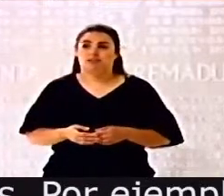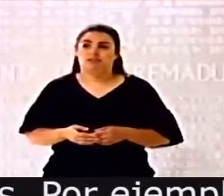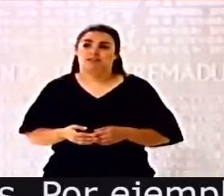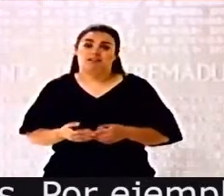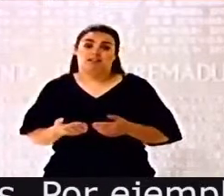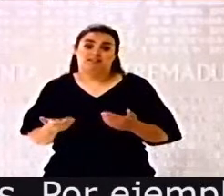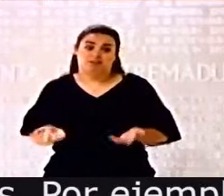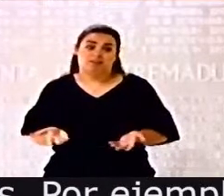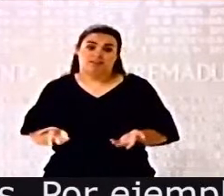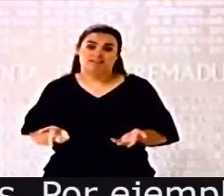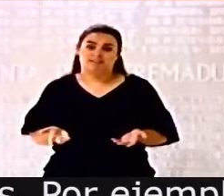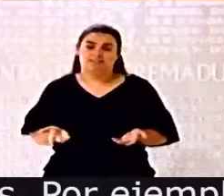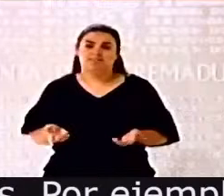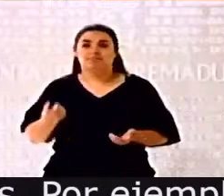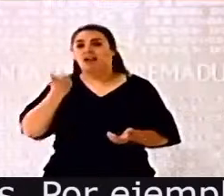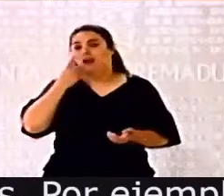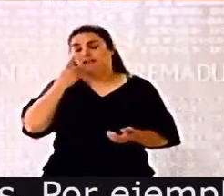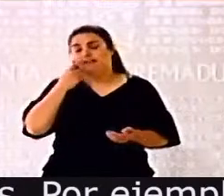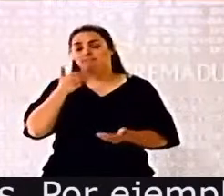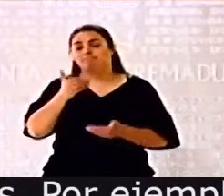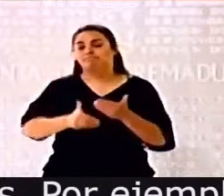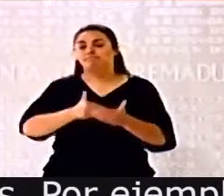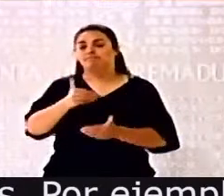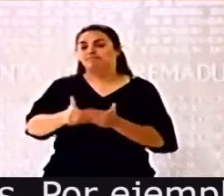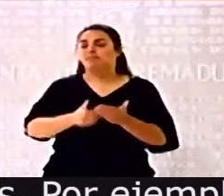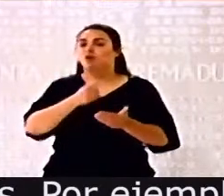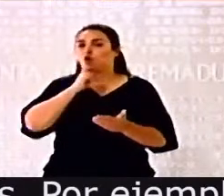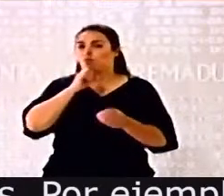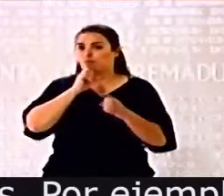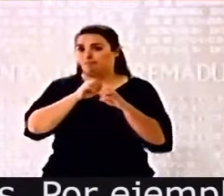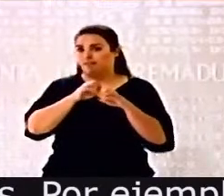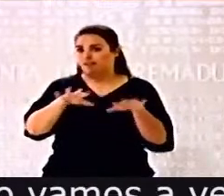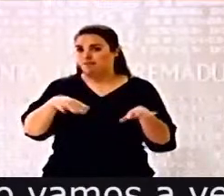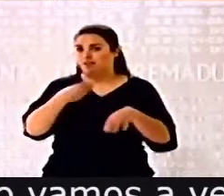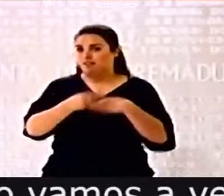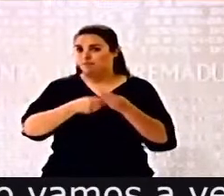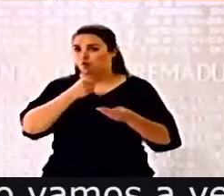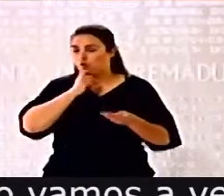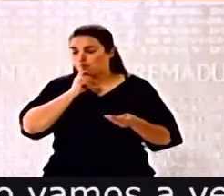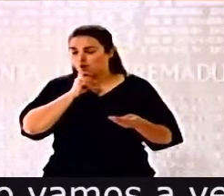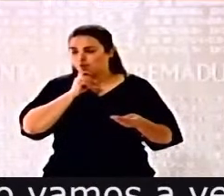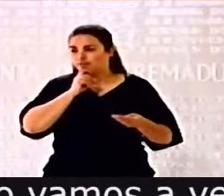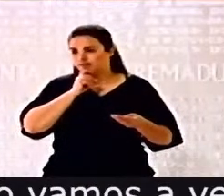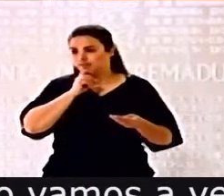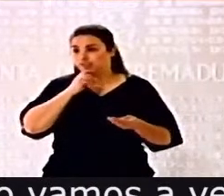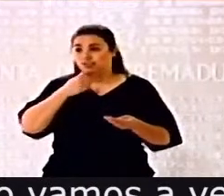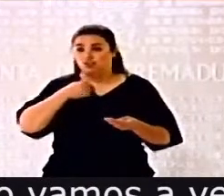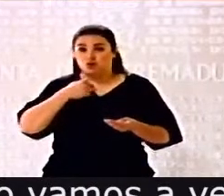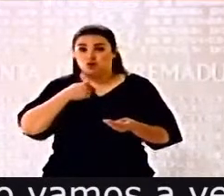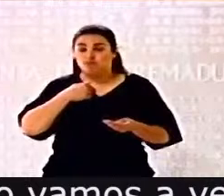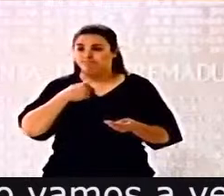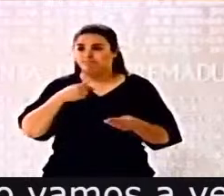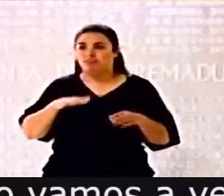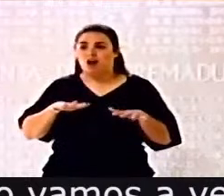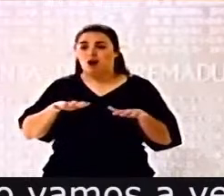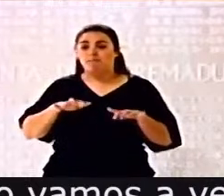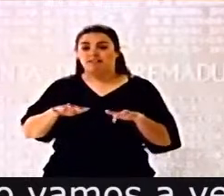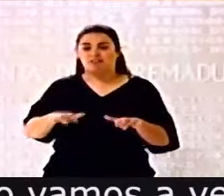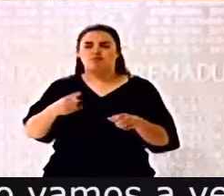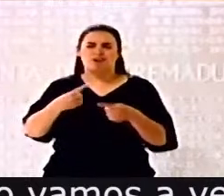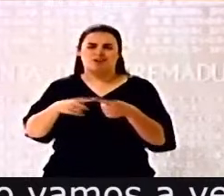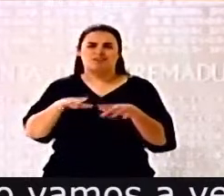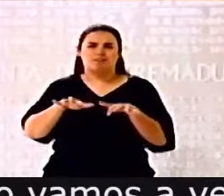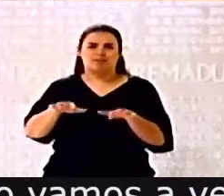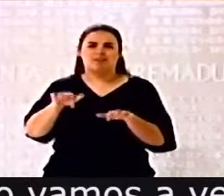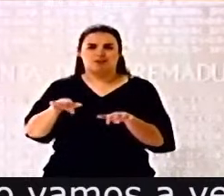cual, vamos a ver cómo se va comportando la pandemia. Y yo lo que he aprendido, una de las cosas que he aprendido